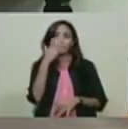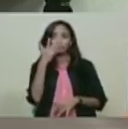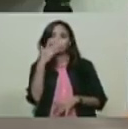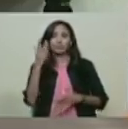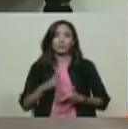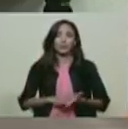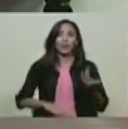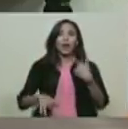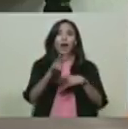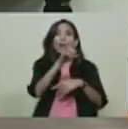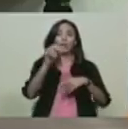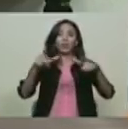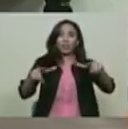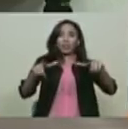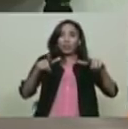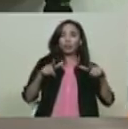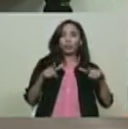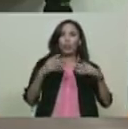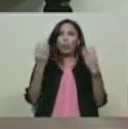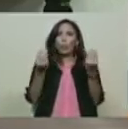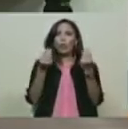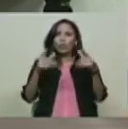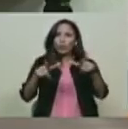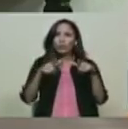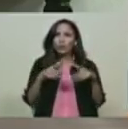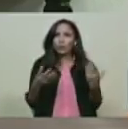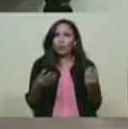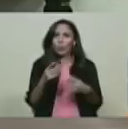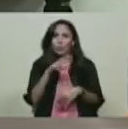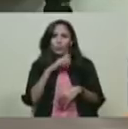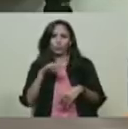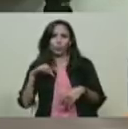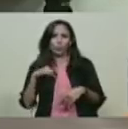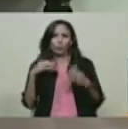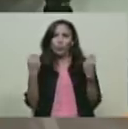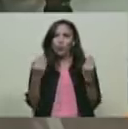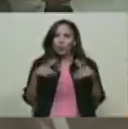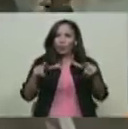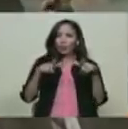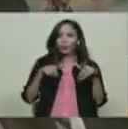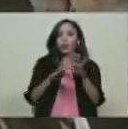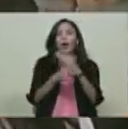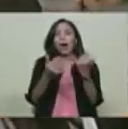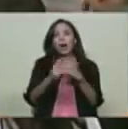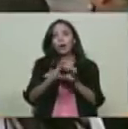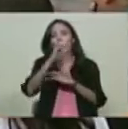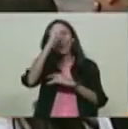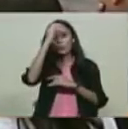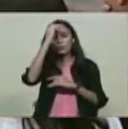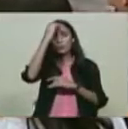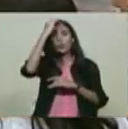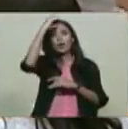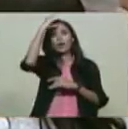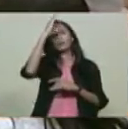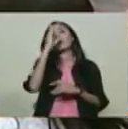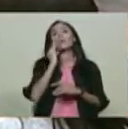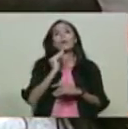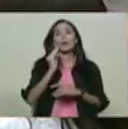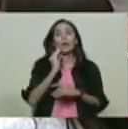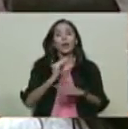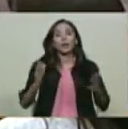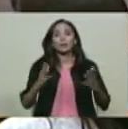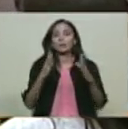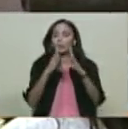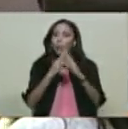20 títulos. Nosotros tenemos el conocimiento que nos da la lucha, la experiencia y la sabiduría